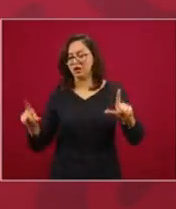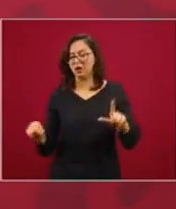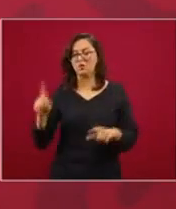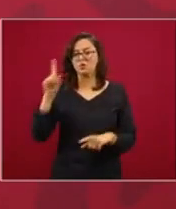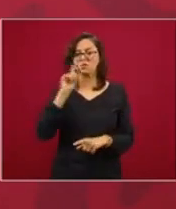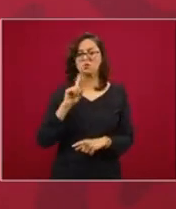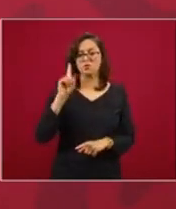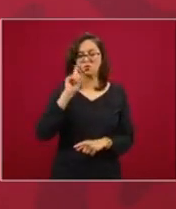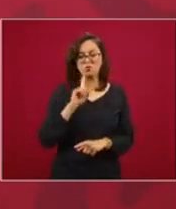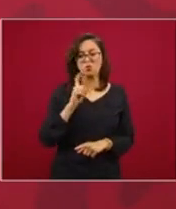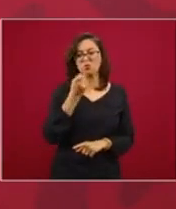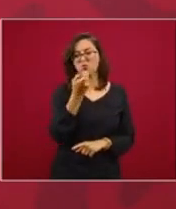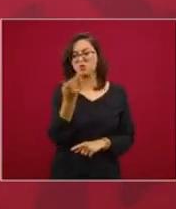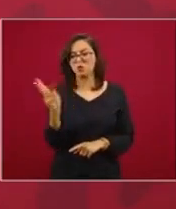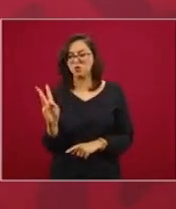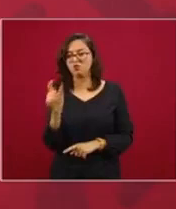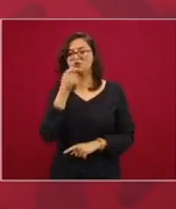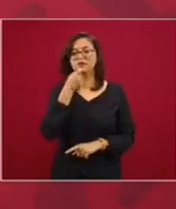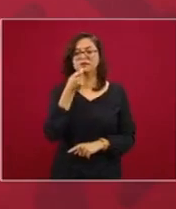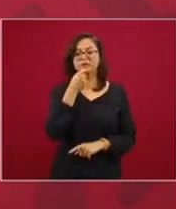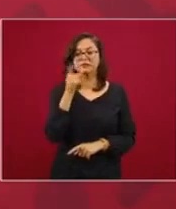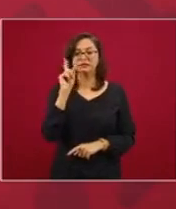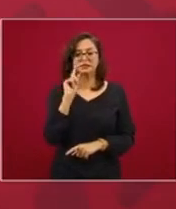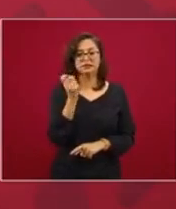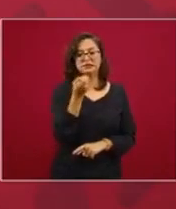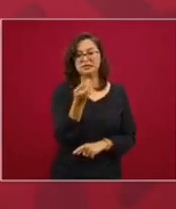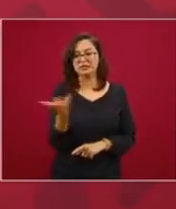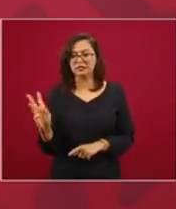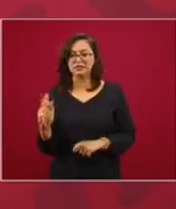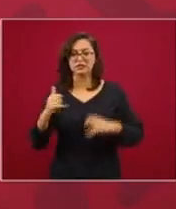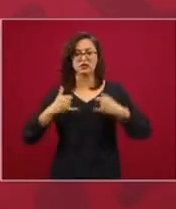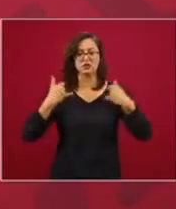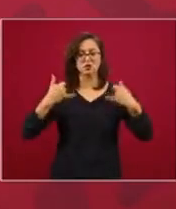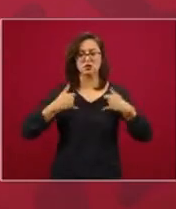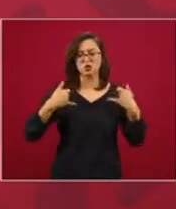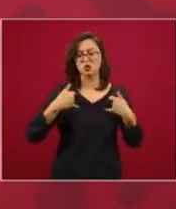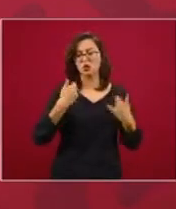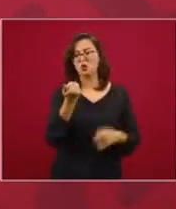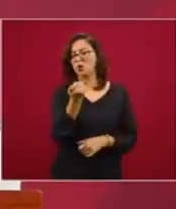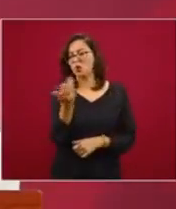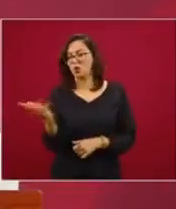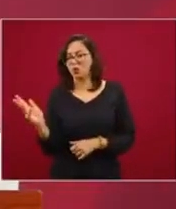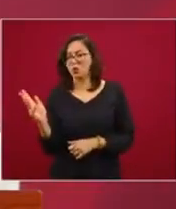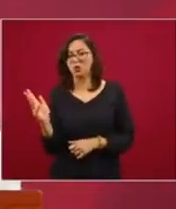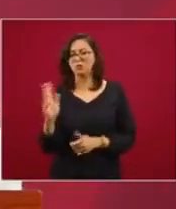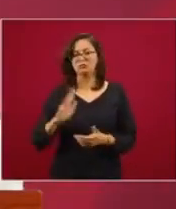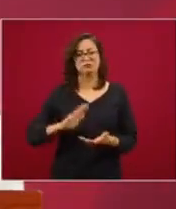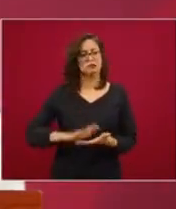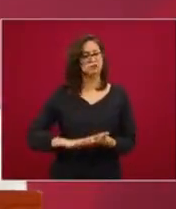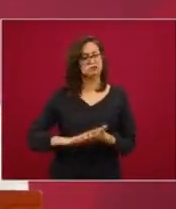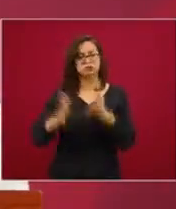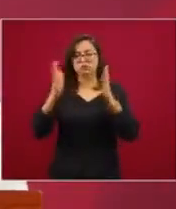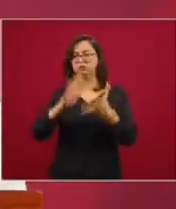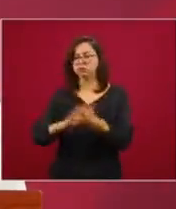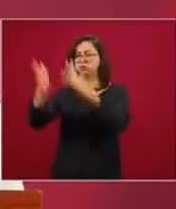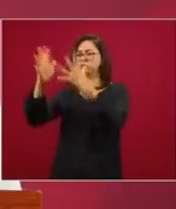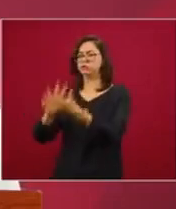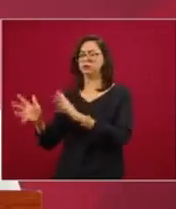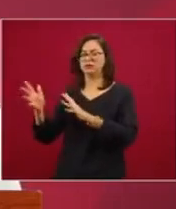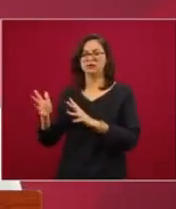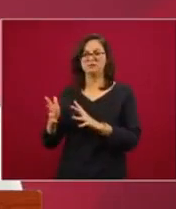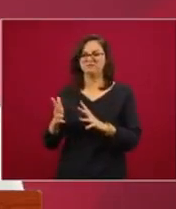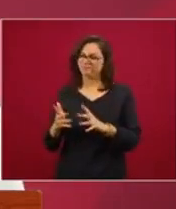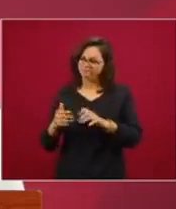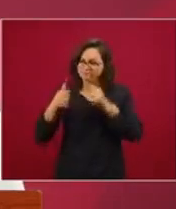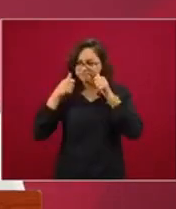muy cuestionado, un tema que también ha sido pues tema para poder atacar al presidente de la república y hoy también